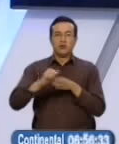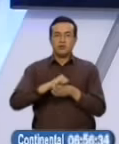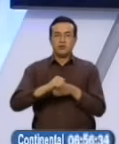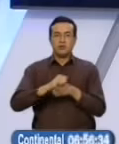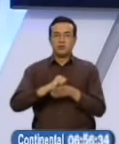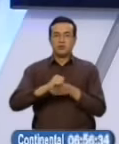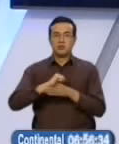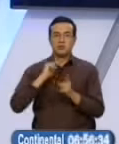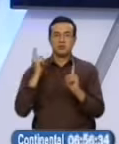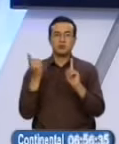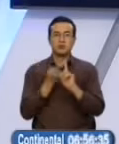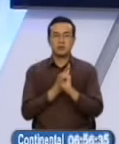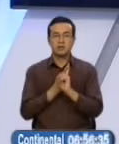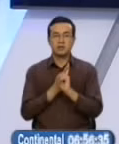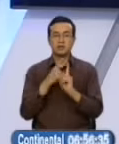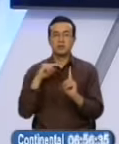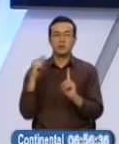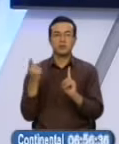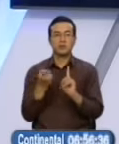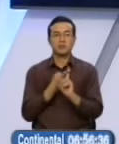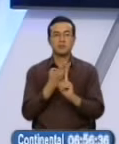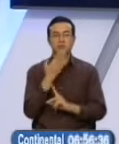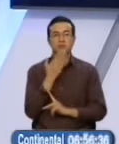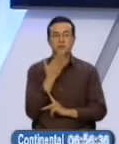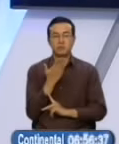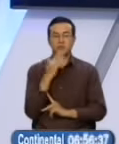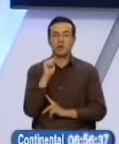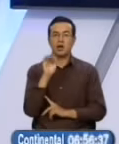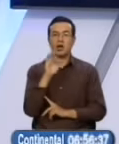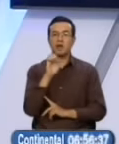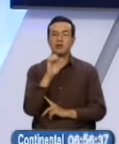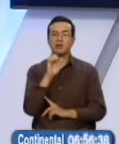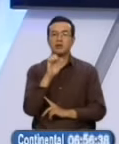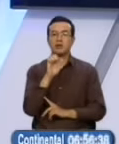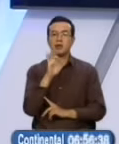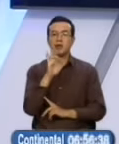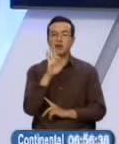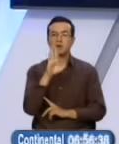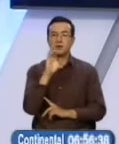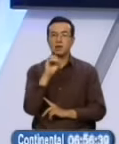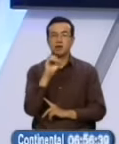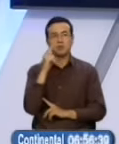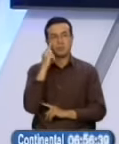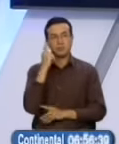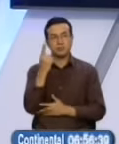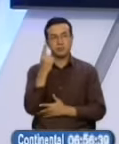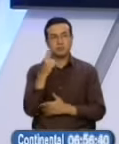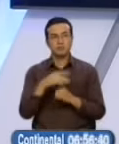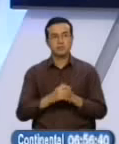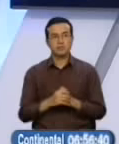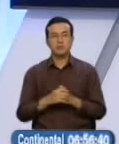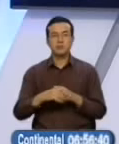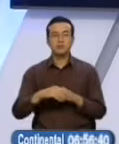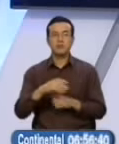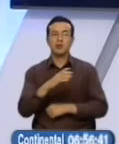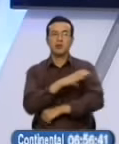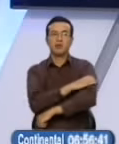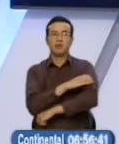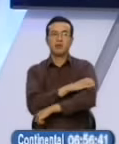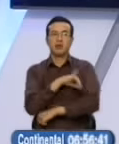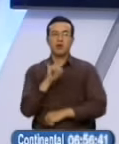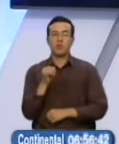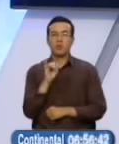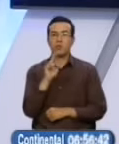del primer movimiento que tuvo luego de la llegada ya el Atlético Nacional. Vamos ahora a reconocer las palabras del capitán Juan Zapata.